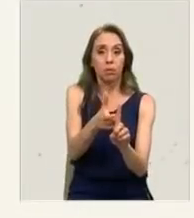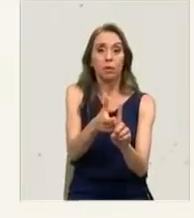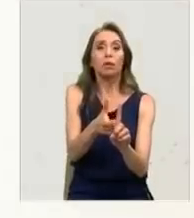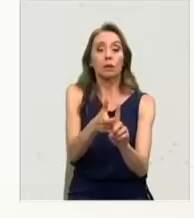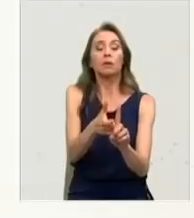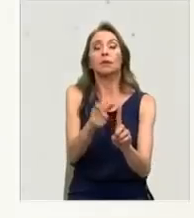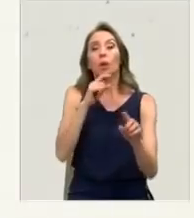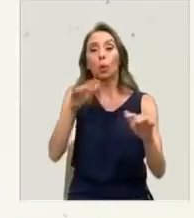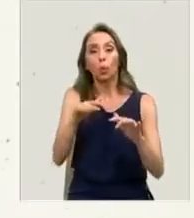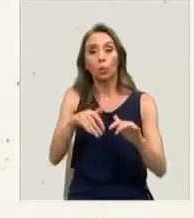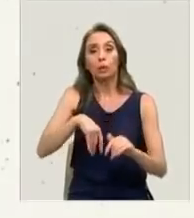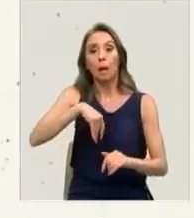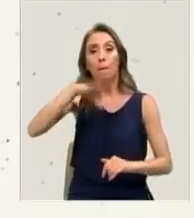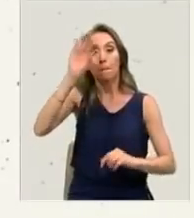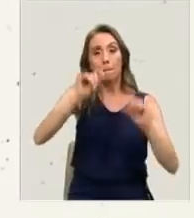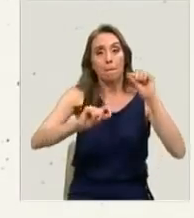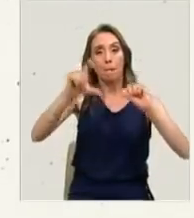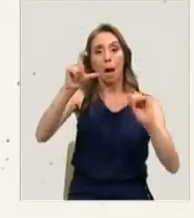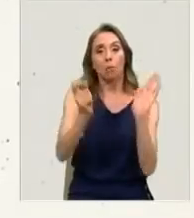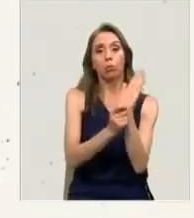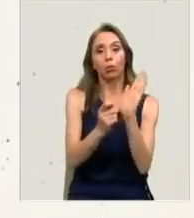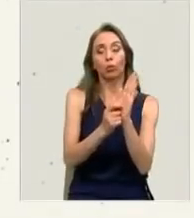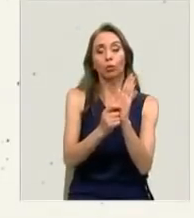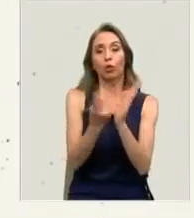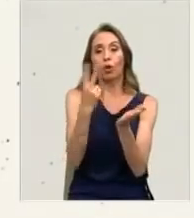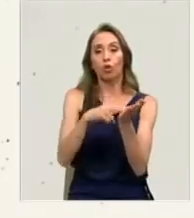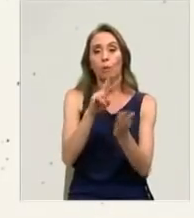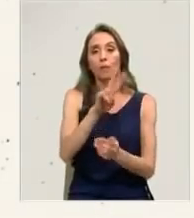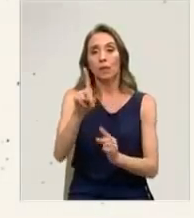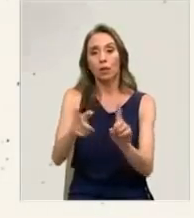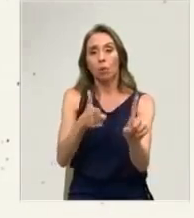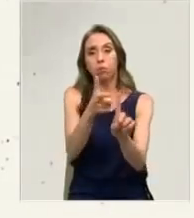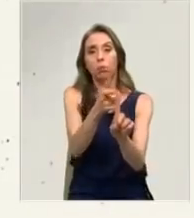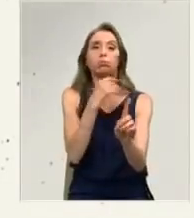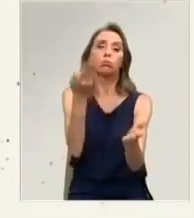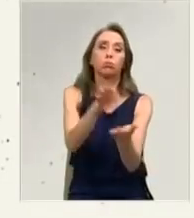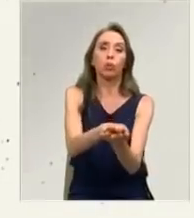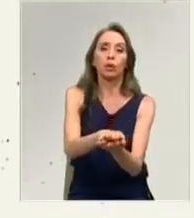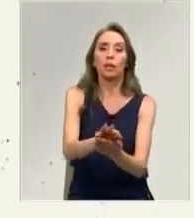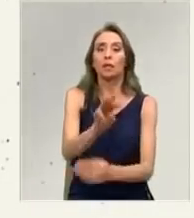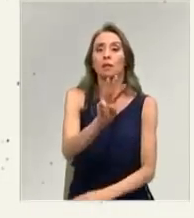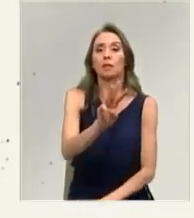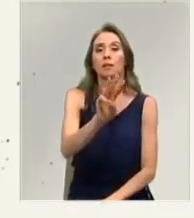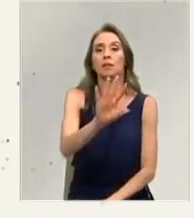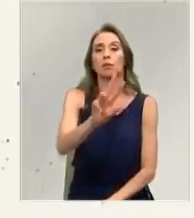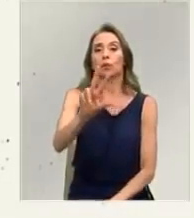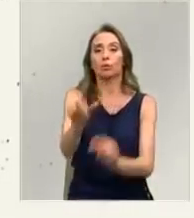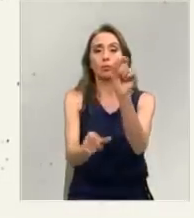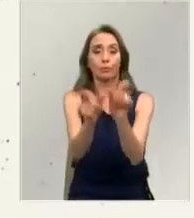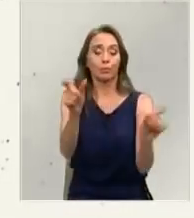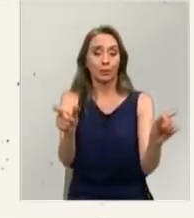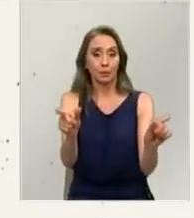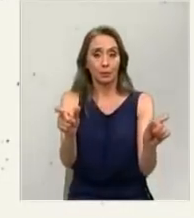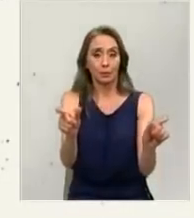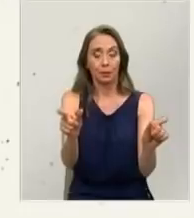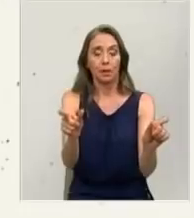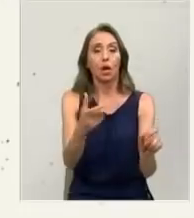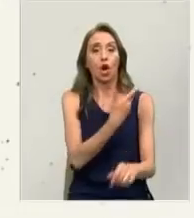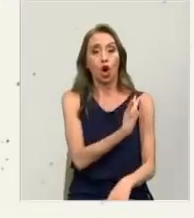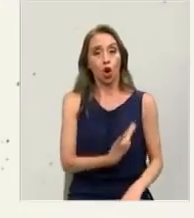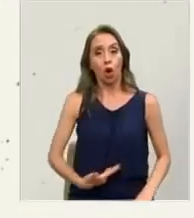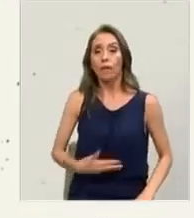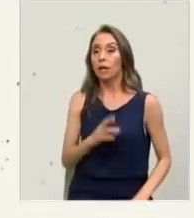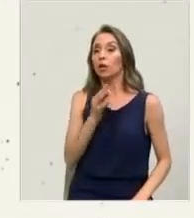de fuego, fue la más utilizada para matar durante el 2021, con 358 casos. Por ello, desde el